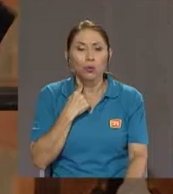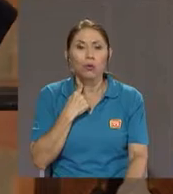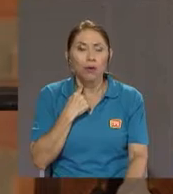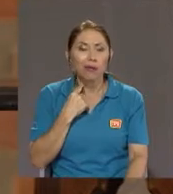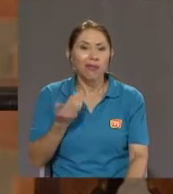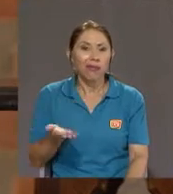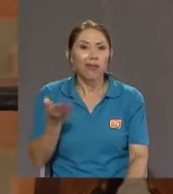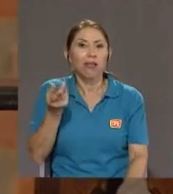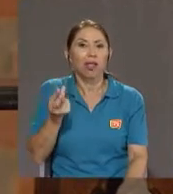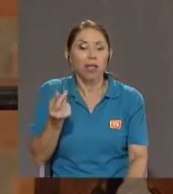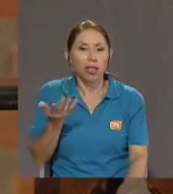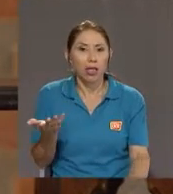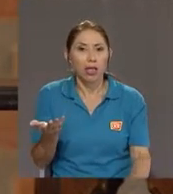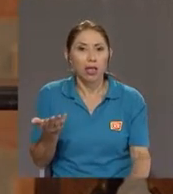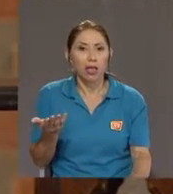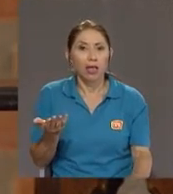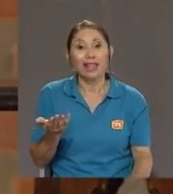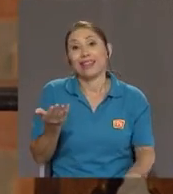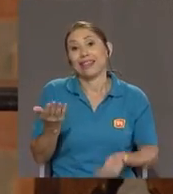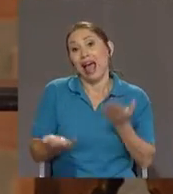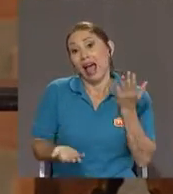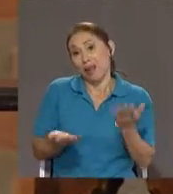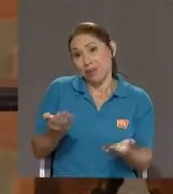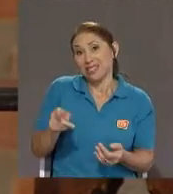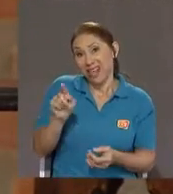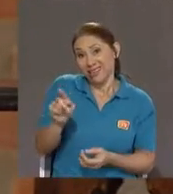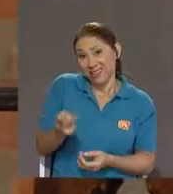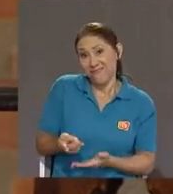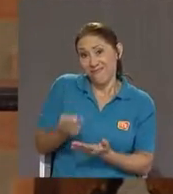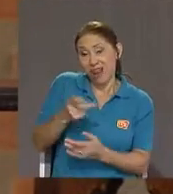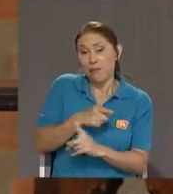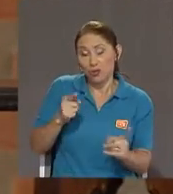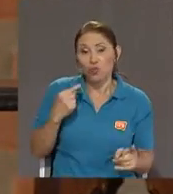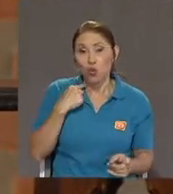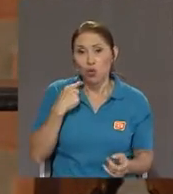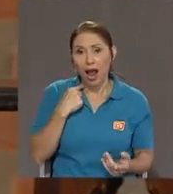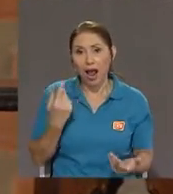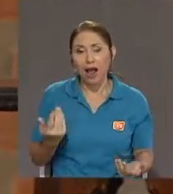Tal vez es lo que cuesta, pero es muy caro.